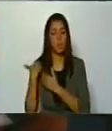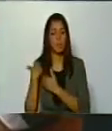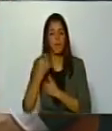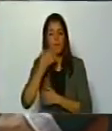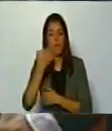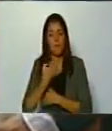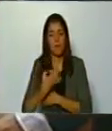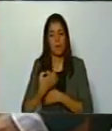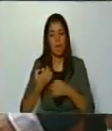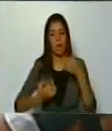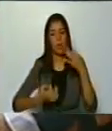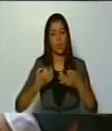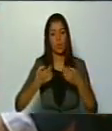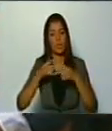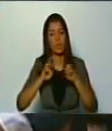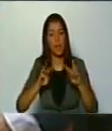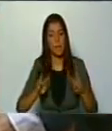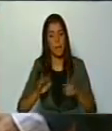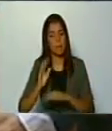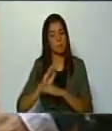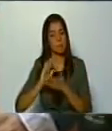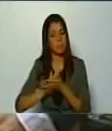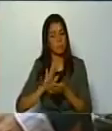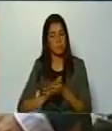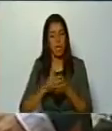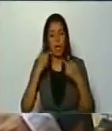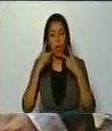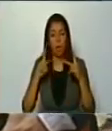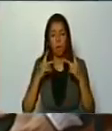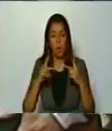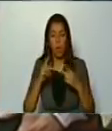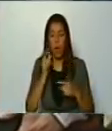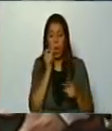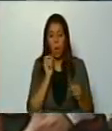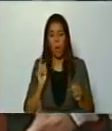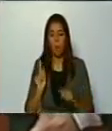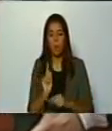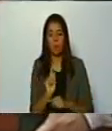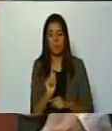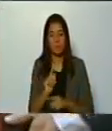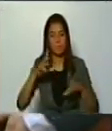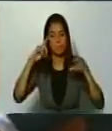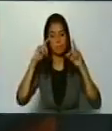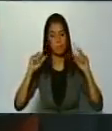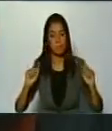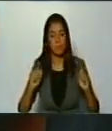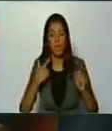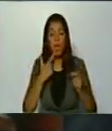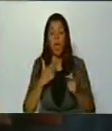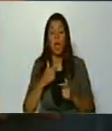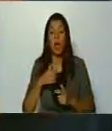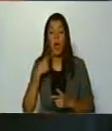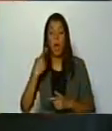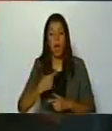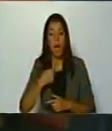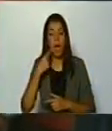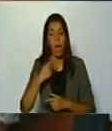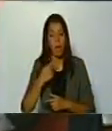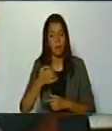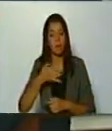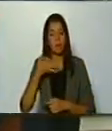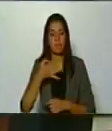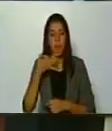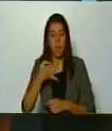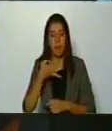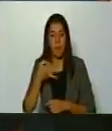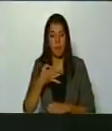Paz y la Tranquilidad Pública, al licenciado Larry de Boe, para que haga uso de la tribuna de